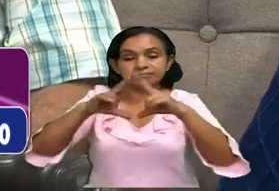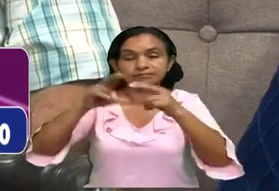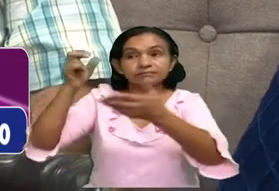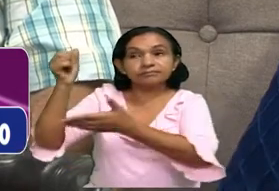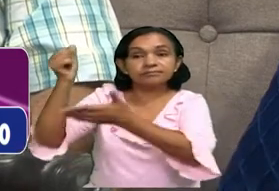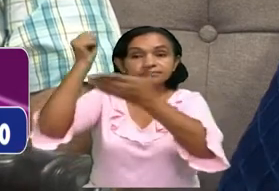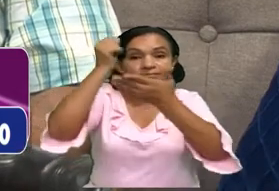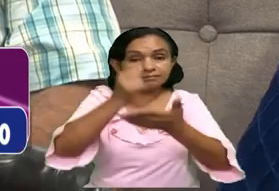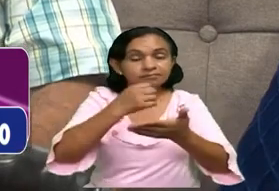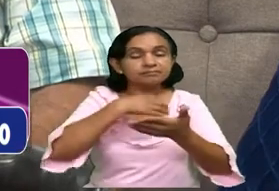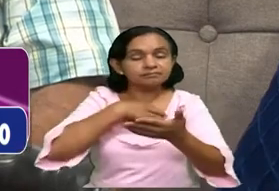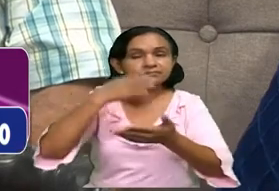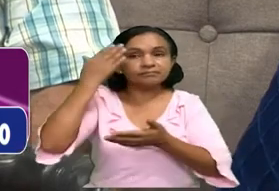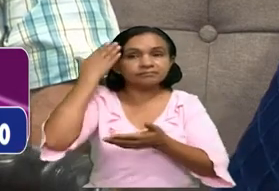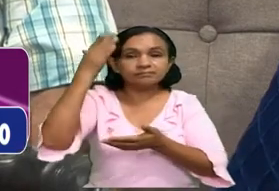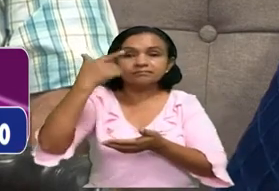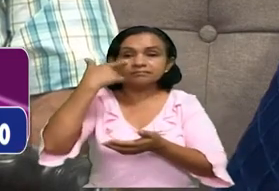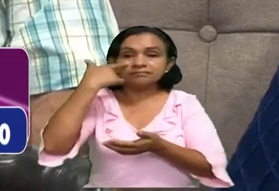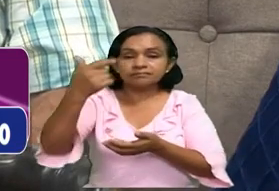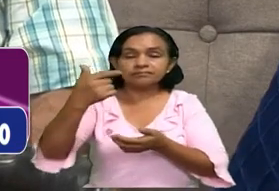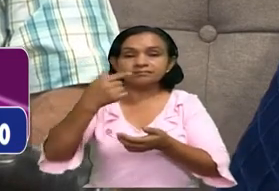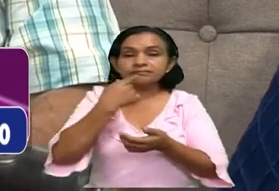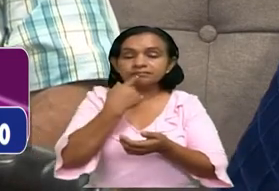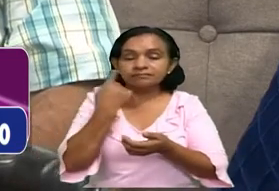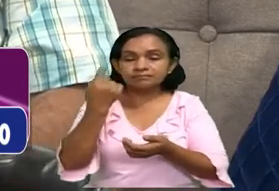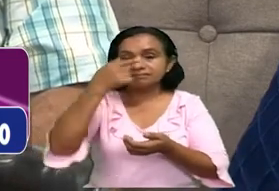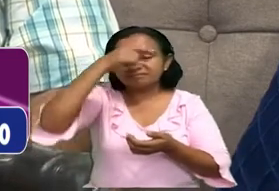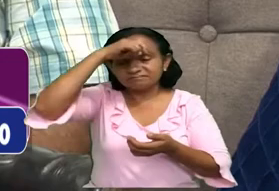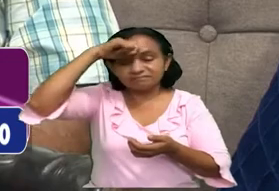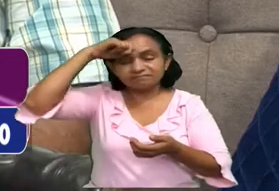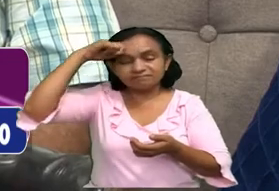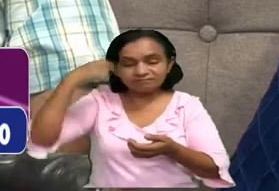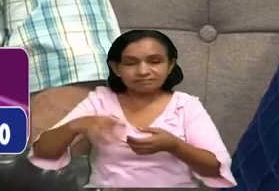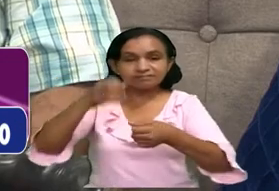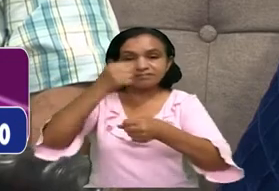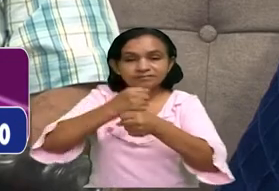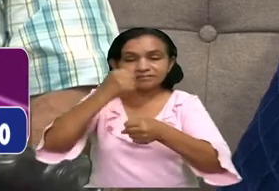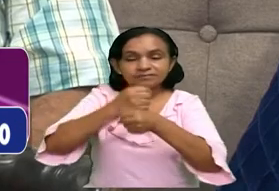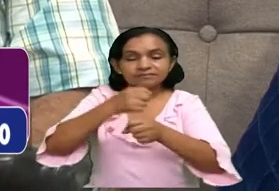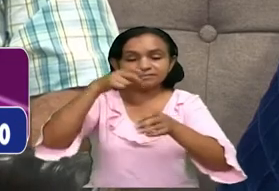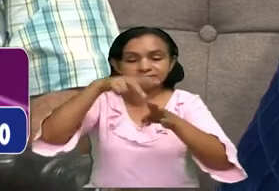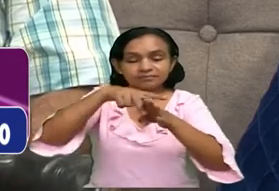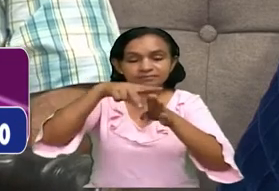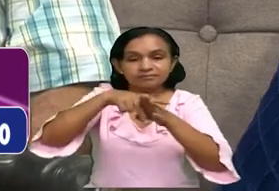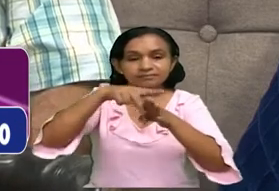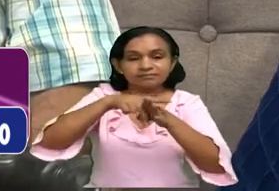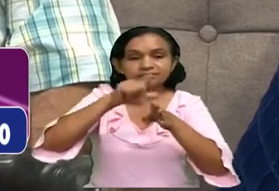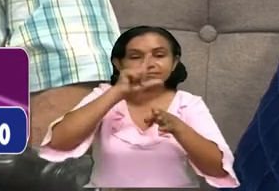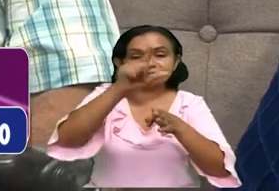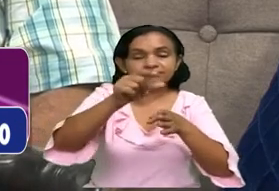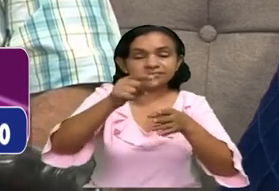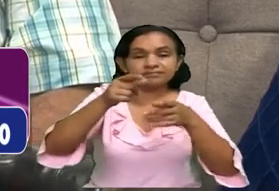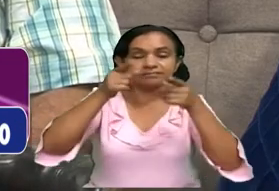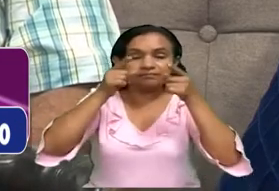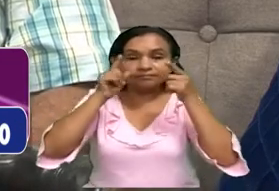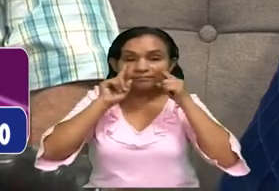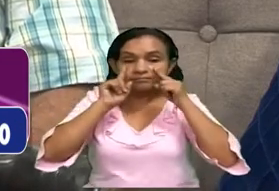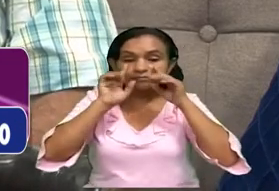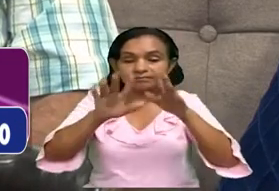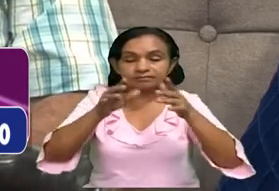pero lógicamente el lomo, el sudor, el sacrificio lo pone el ganadero y su familia, porque la familia